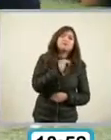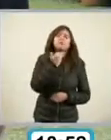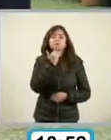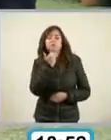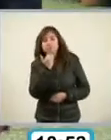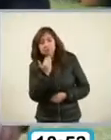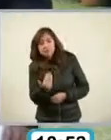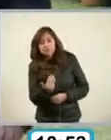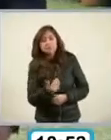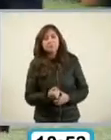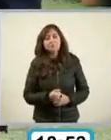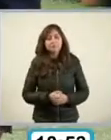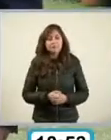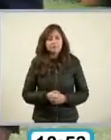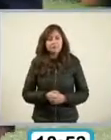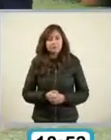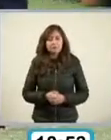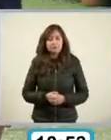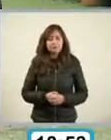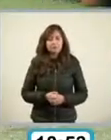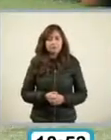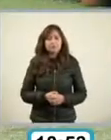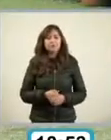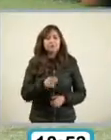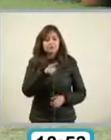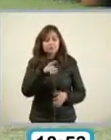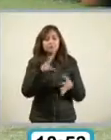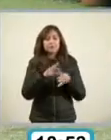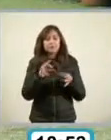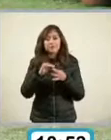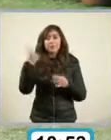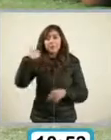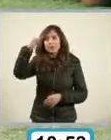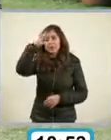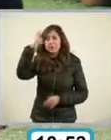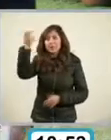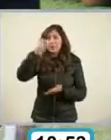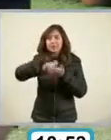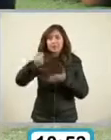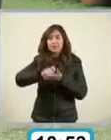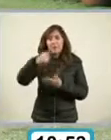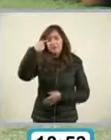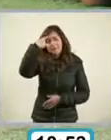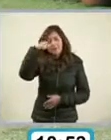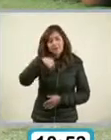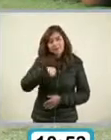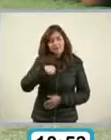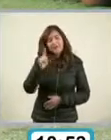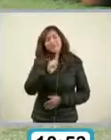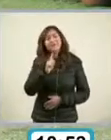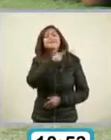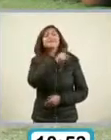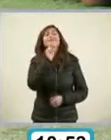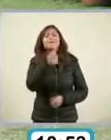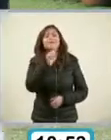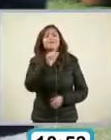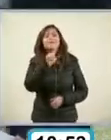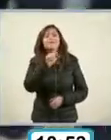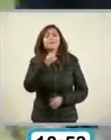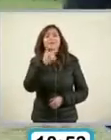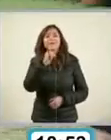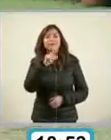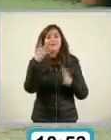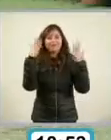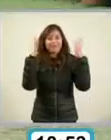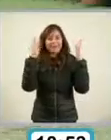funciona o no. Sí, es el amor Creo de su que me la vida. escribiste a mí. Sí. No, muy bien. Pues adelante, el aplauso es para Sara Gil.